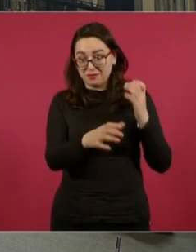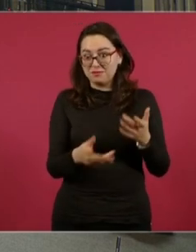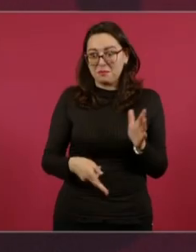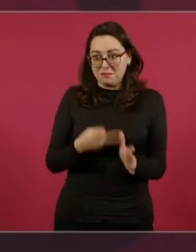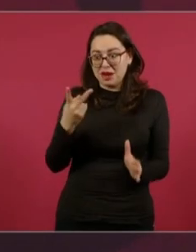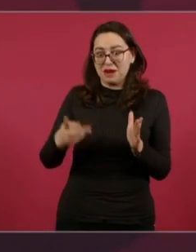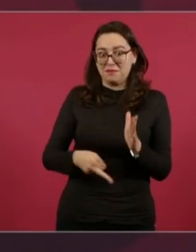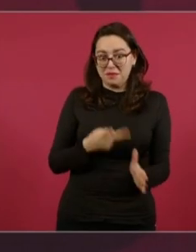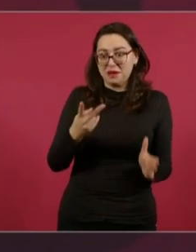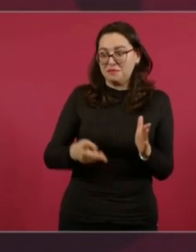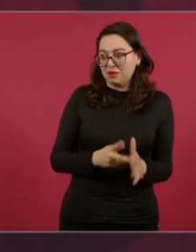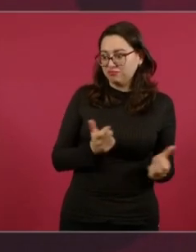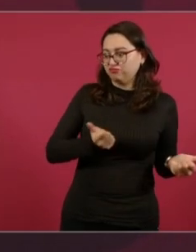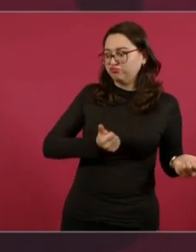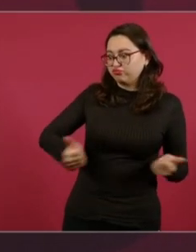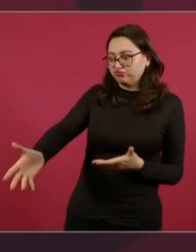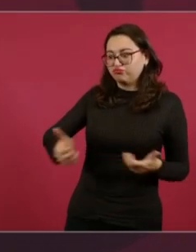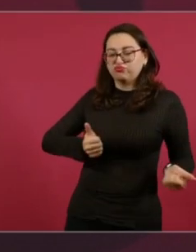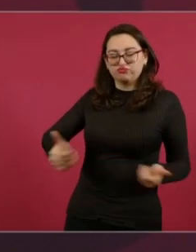de balasto